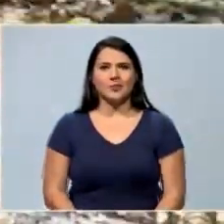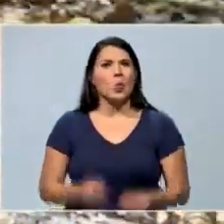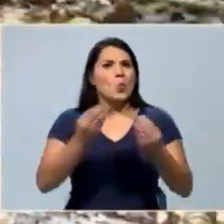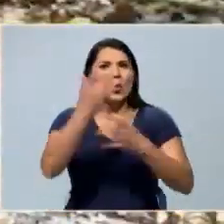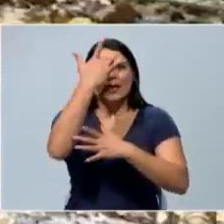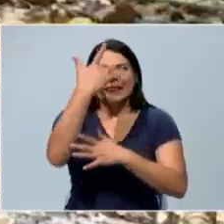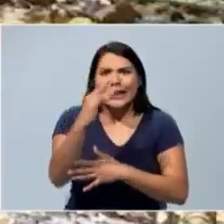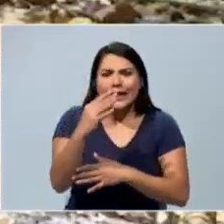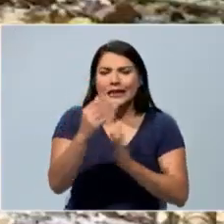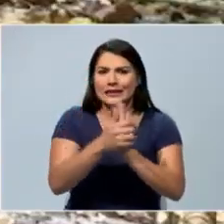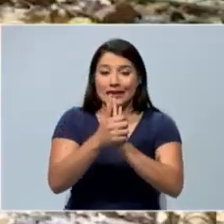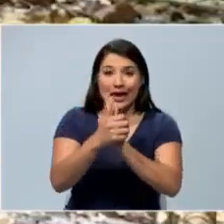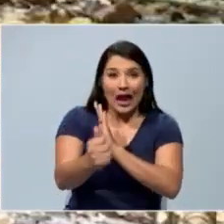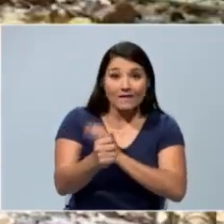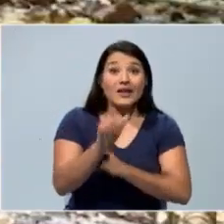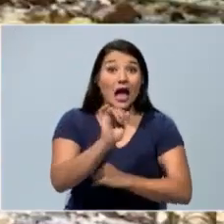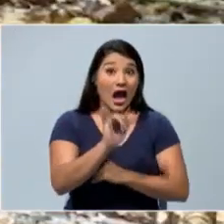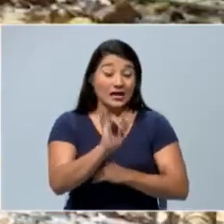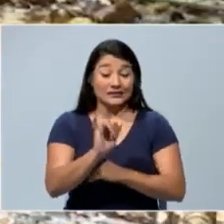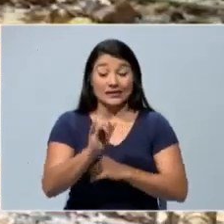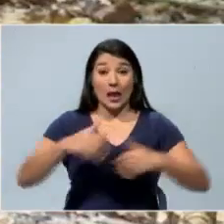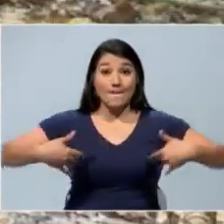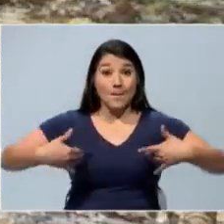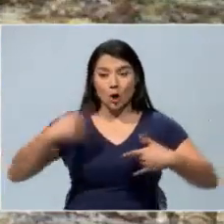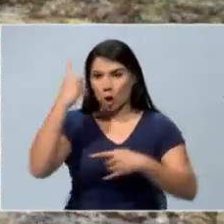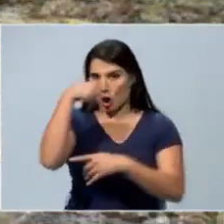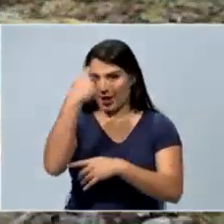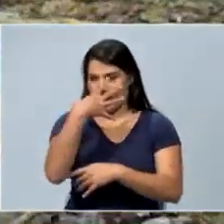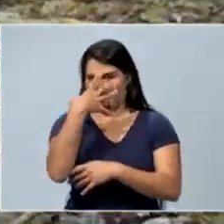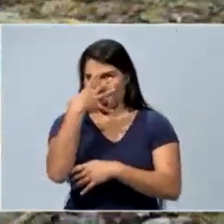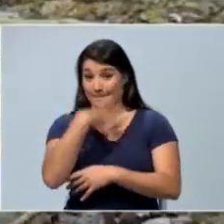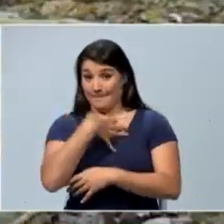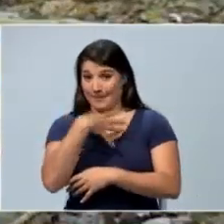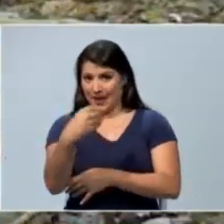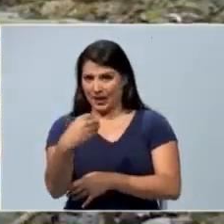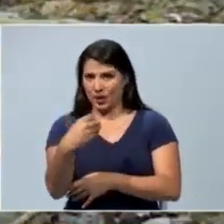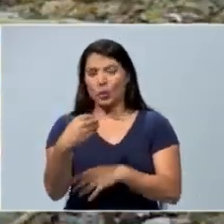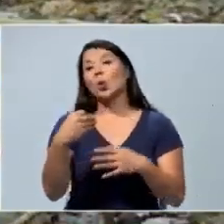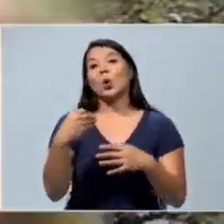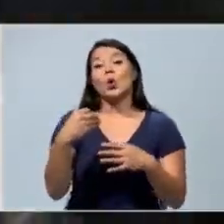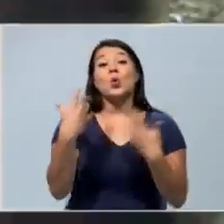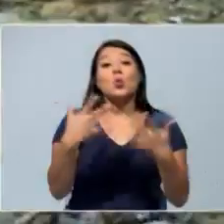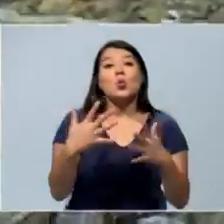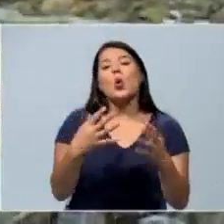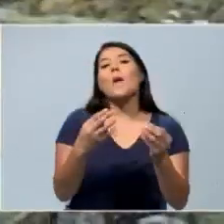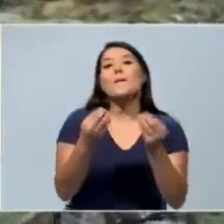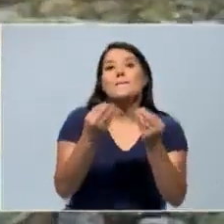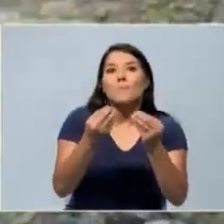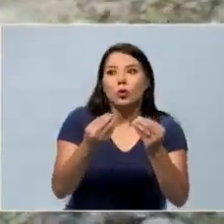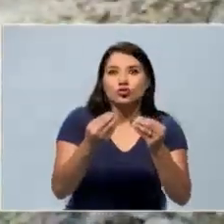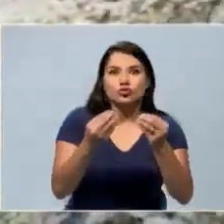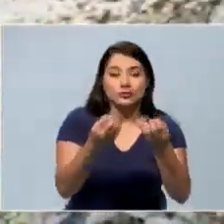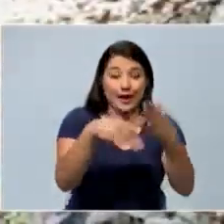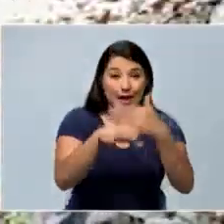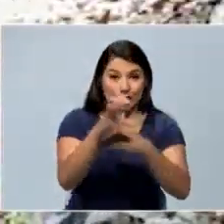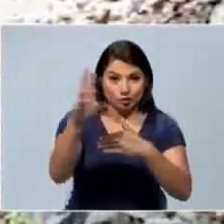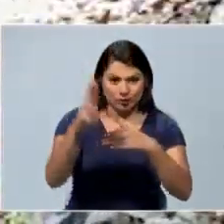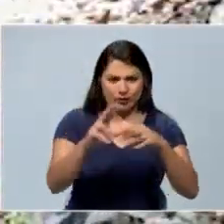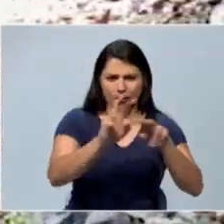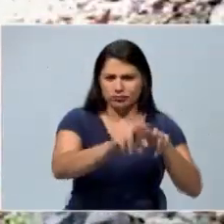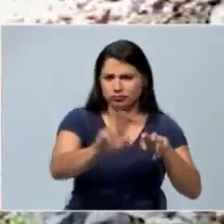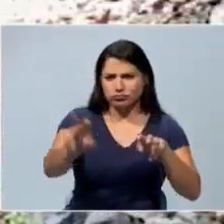Inteligente y ágil, así es el mono cariblanco, una de las especies con mayor distribución en el territorio nacional, por lo